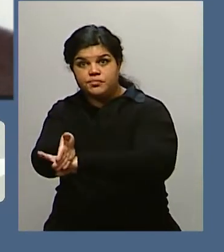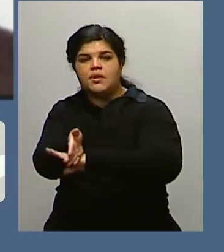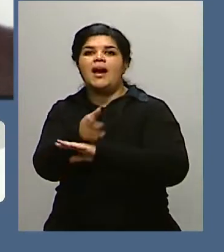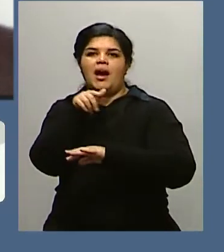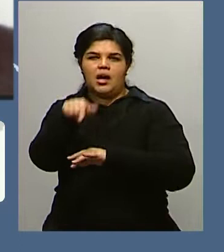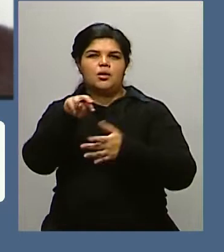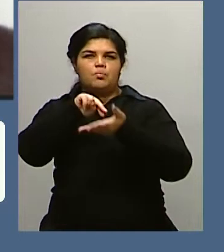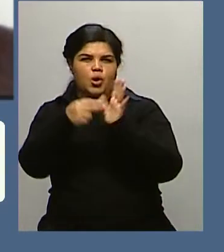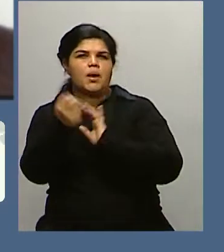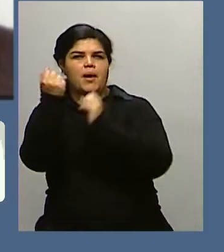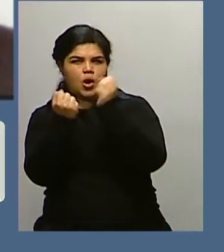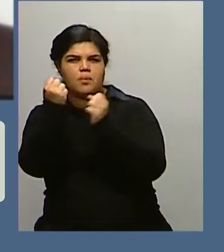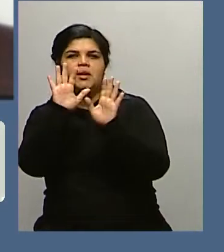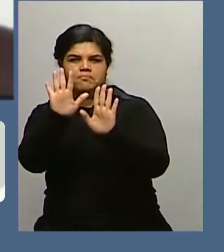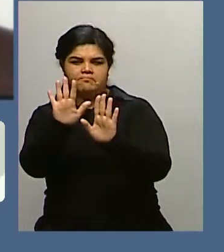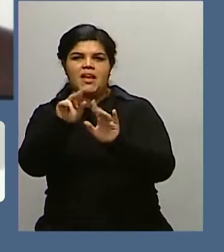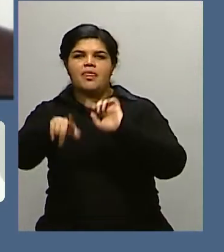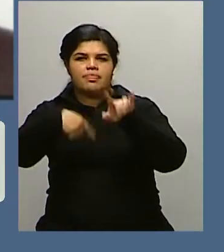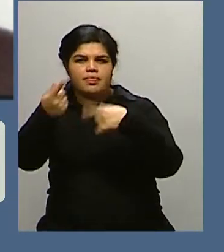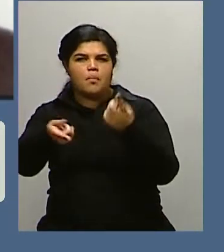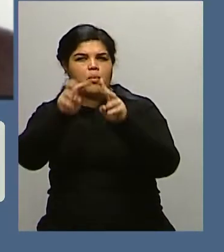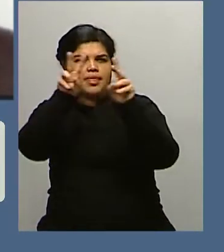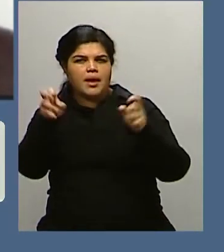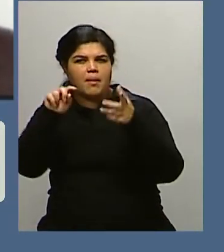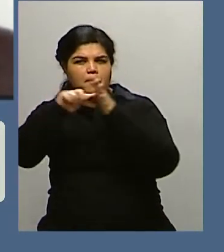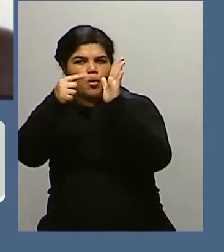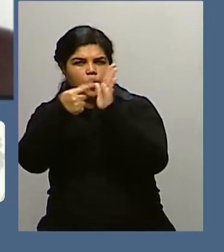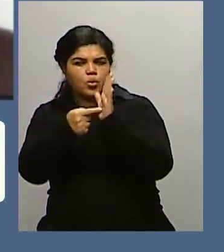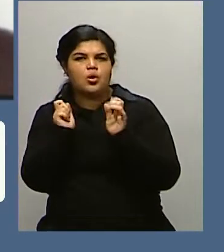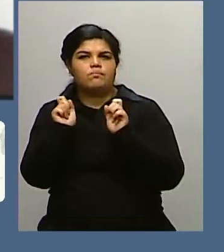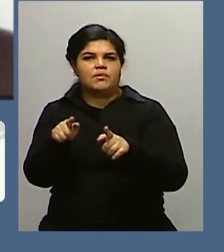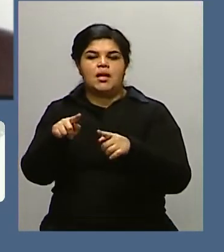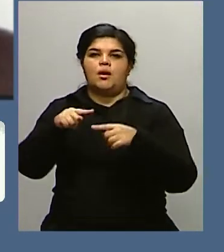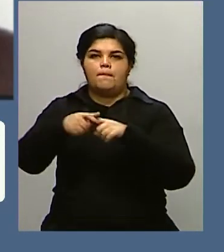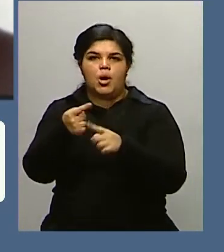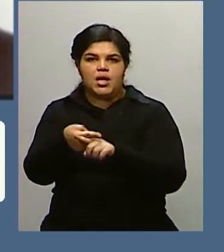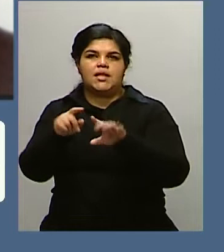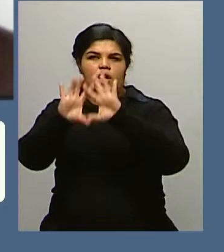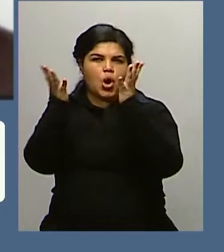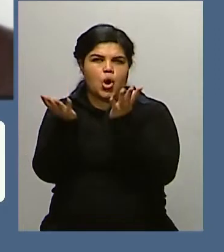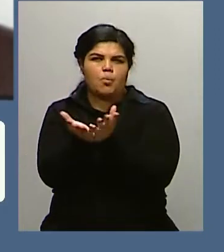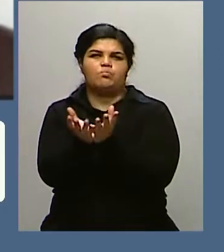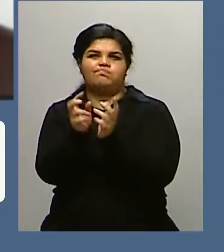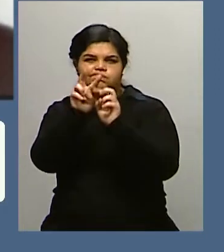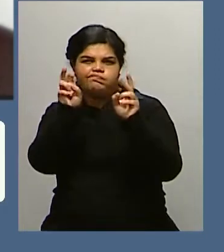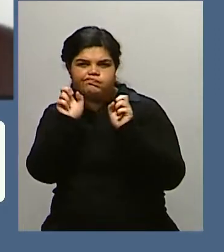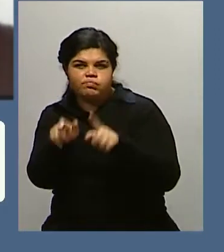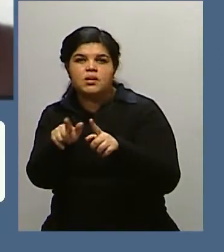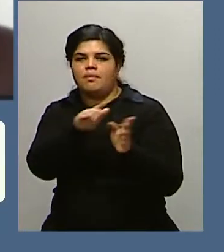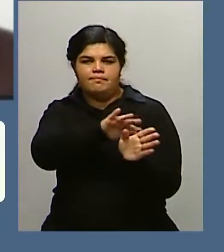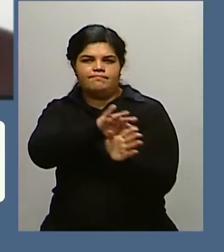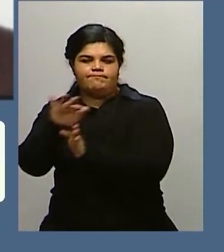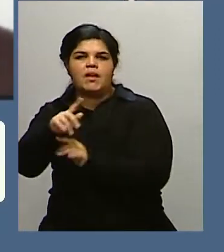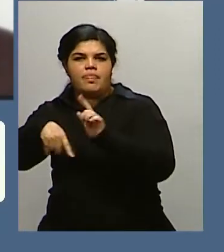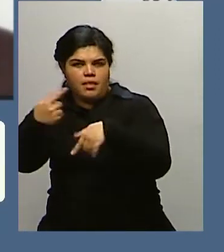Después quisiera hacer alguna referencia a los aspectos más de orden geopolítico y de gobernanza global para después referirnos finalmente